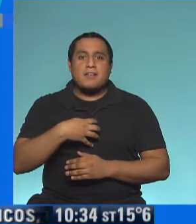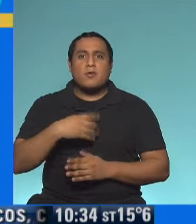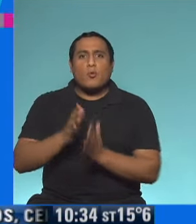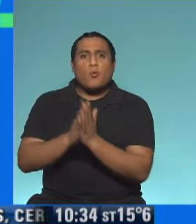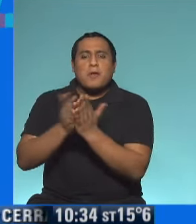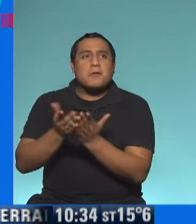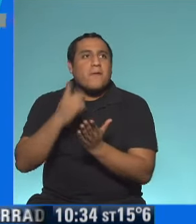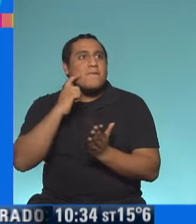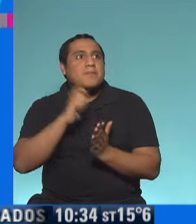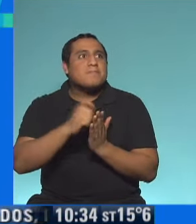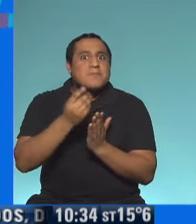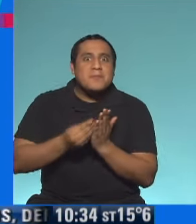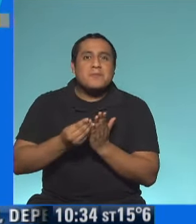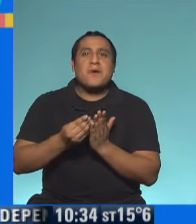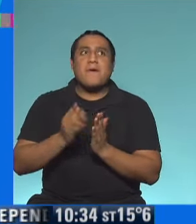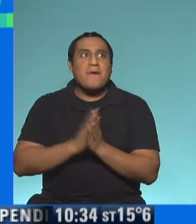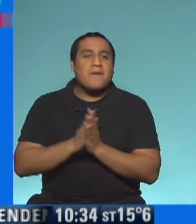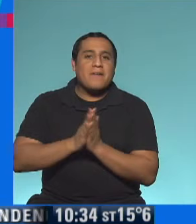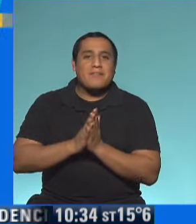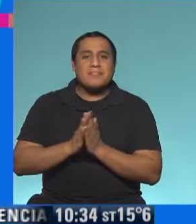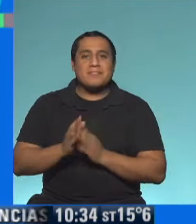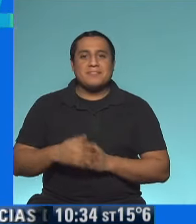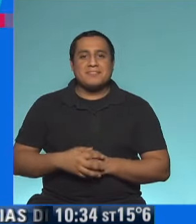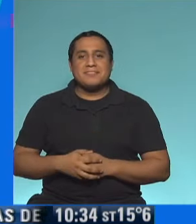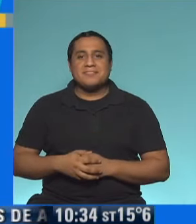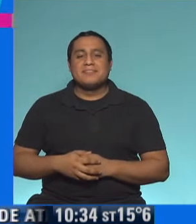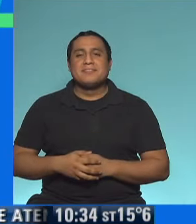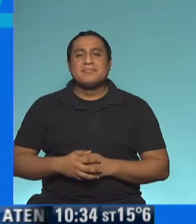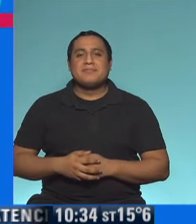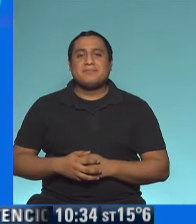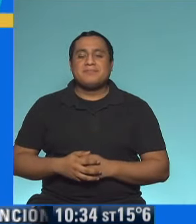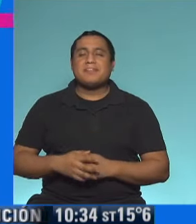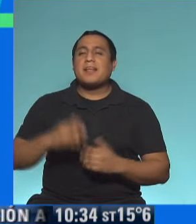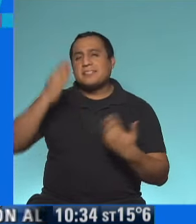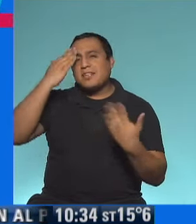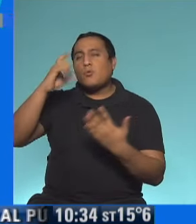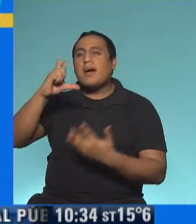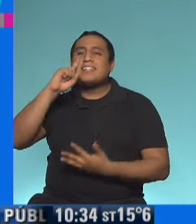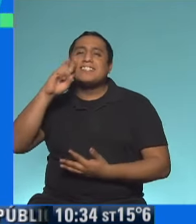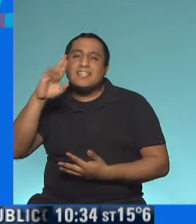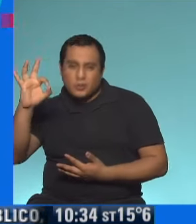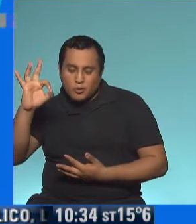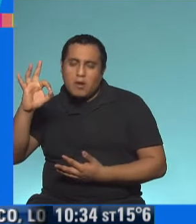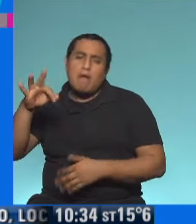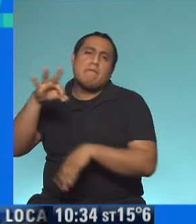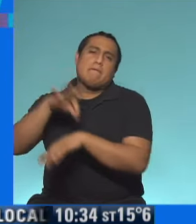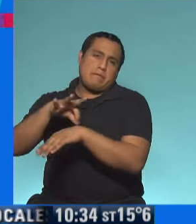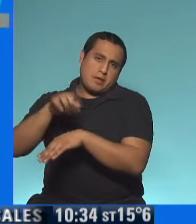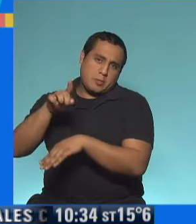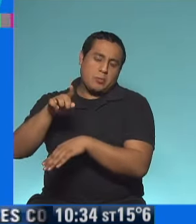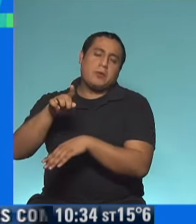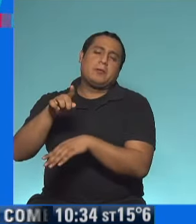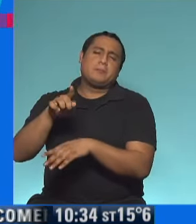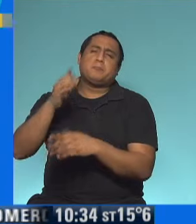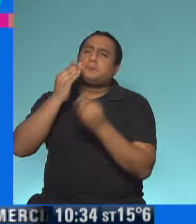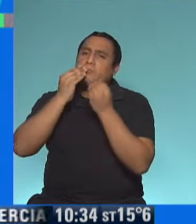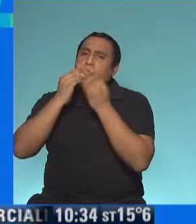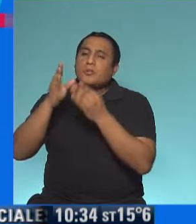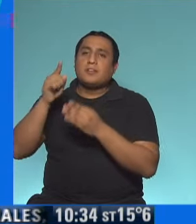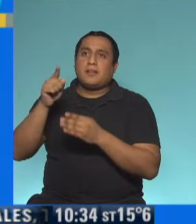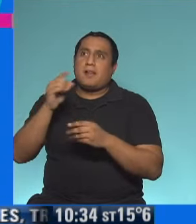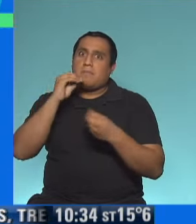ganas de hacer dibujos. De paso, mientras miramos las fotos, les voy a mandar un beso muy especial a Ciro, que está enfermucho. Bien. Así se recupera, que siempre